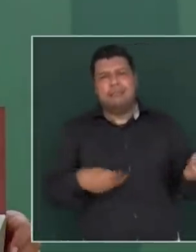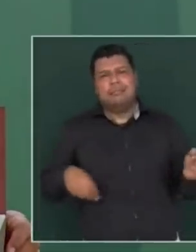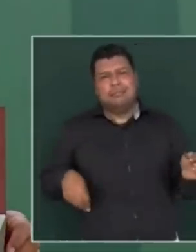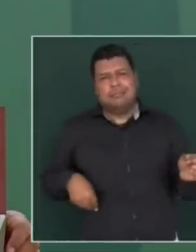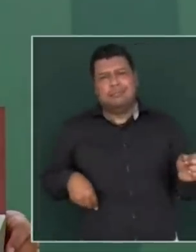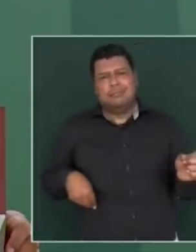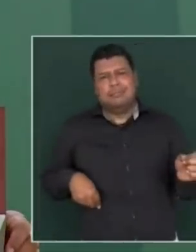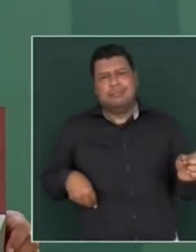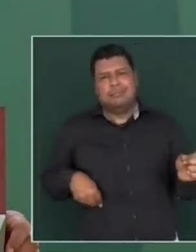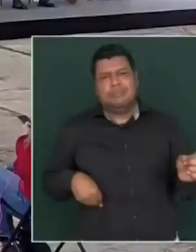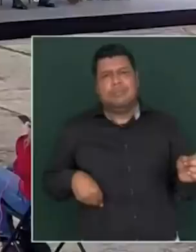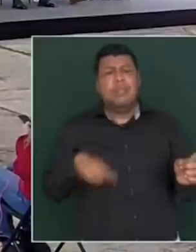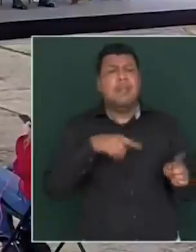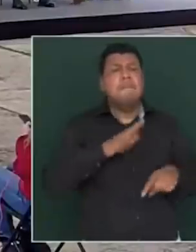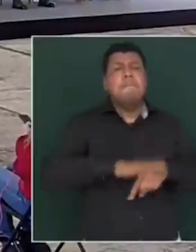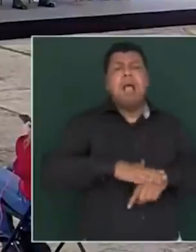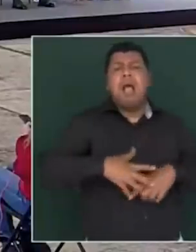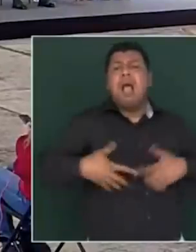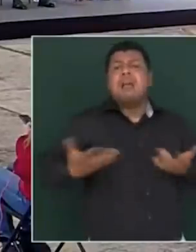¿Qué otra cosa hizo?